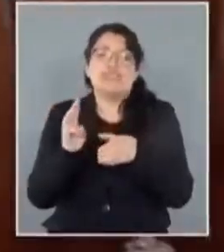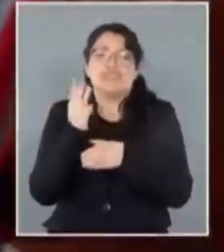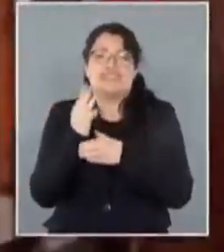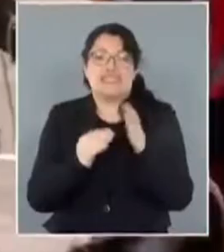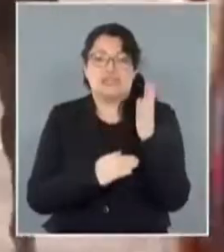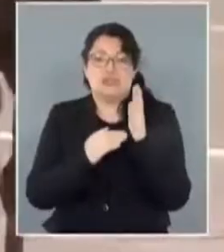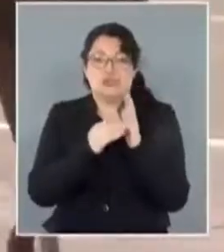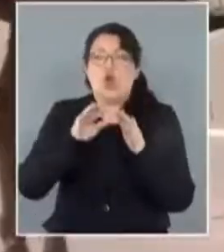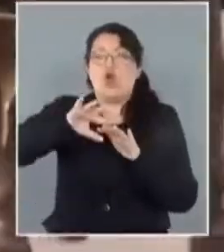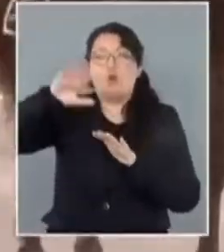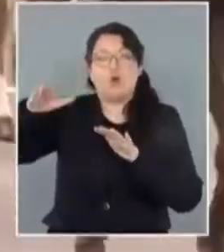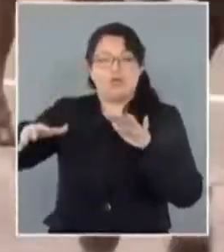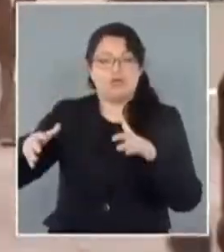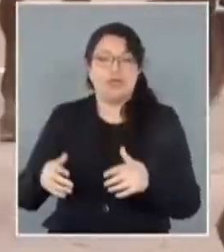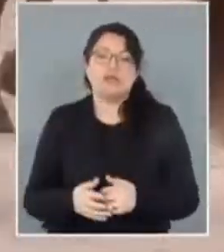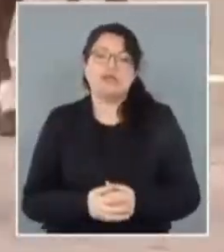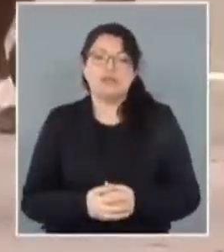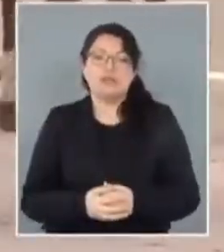montaña.